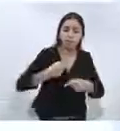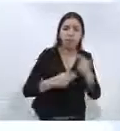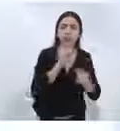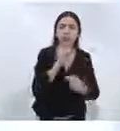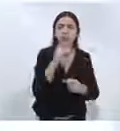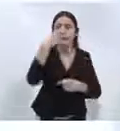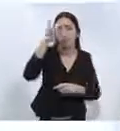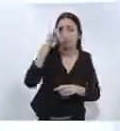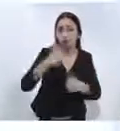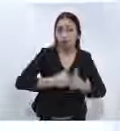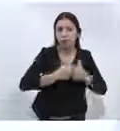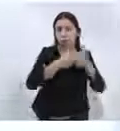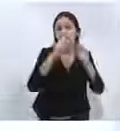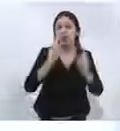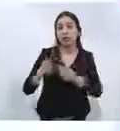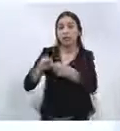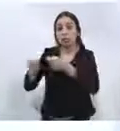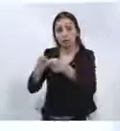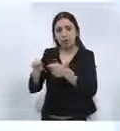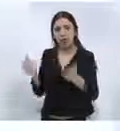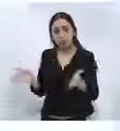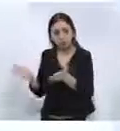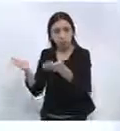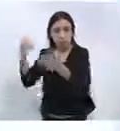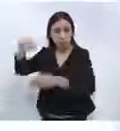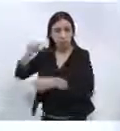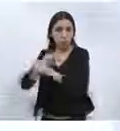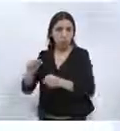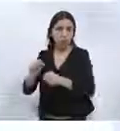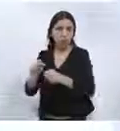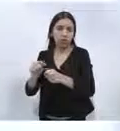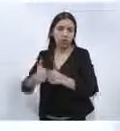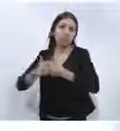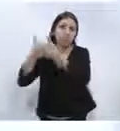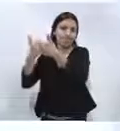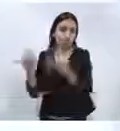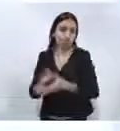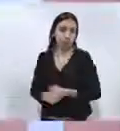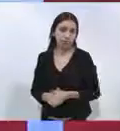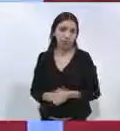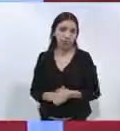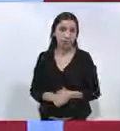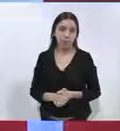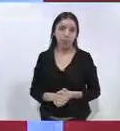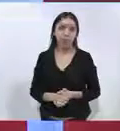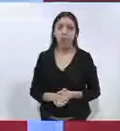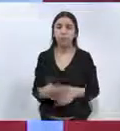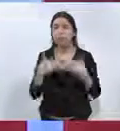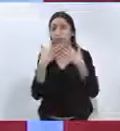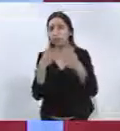que aportamos, que ellos vayan creciendo, ¿verdad? Y acercándose al eslabón siguiente, ¿verdad? ¿El nivel de cumplimiento